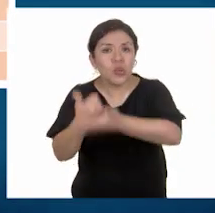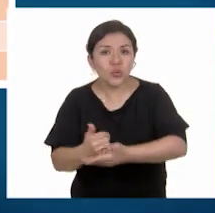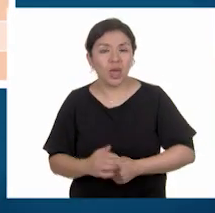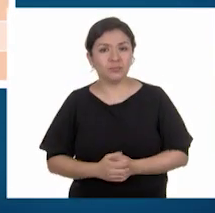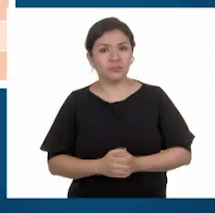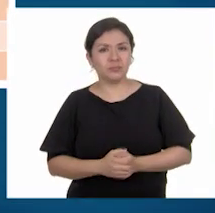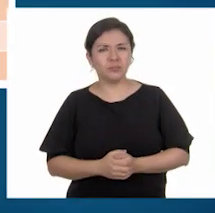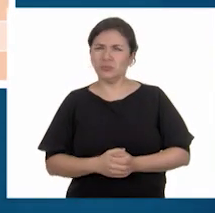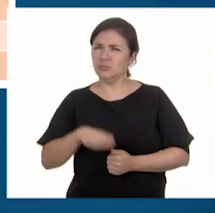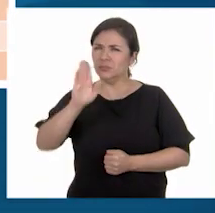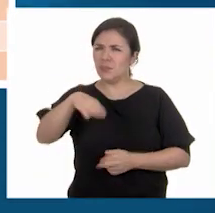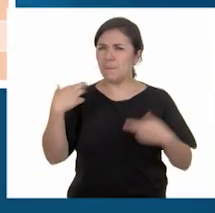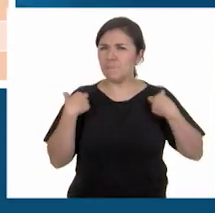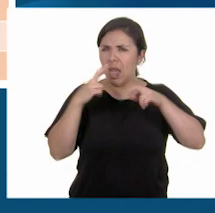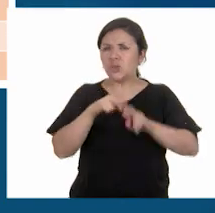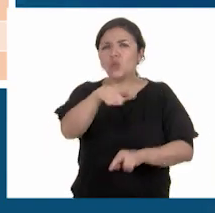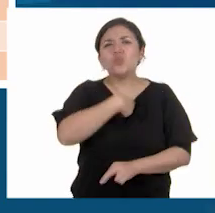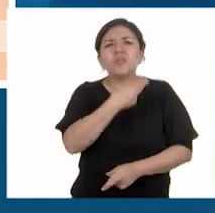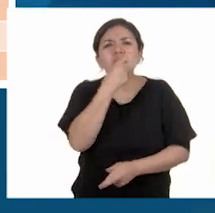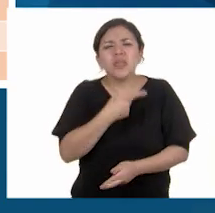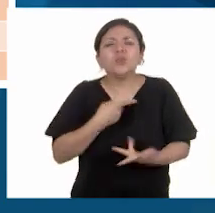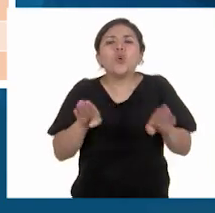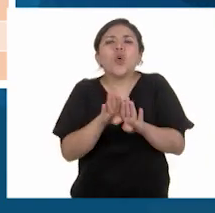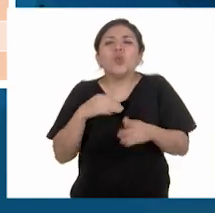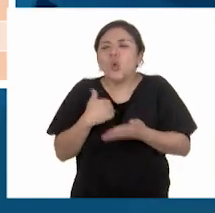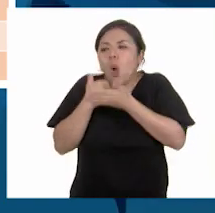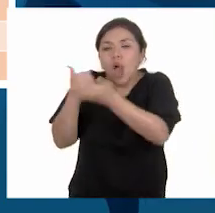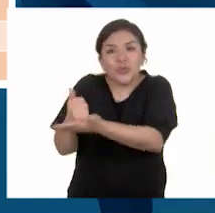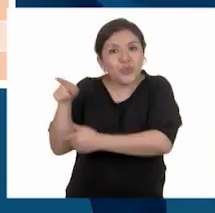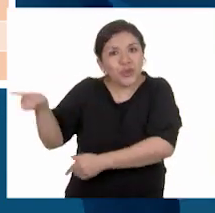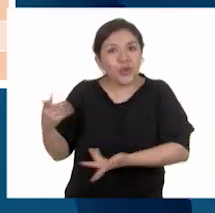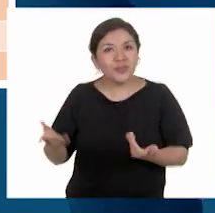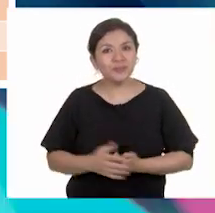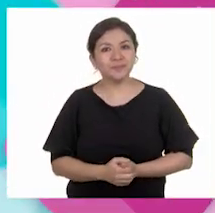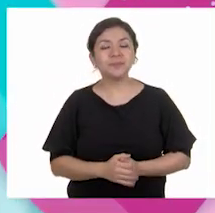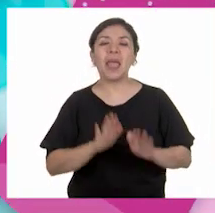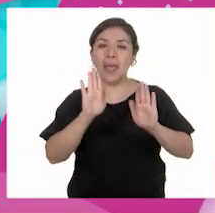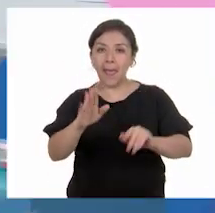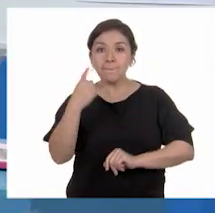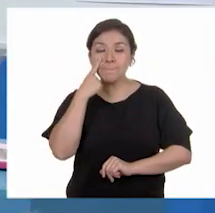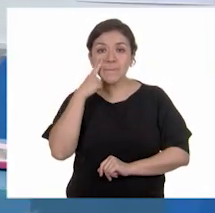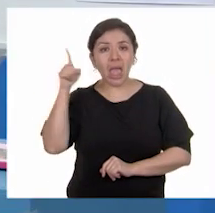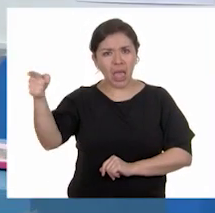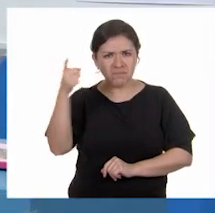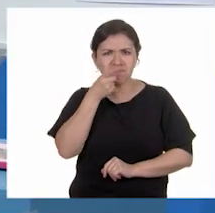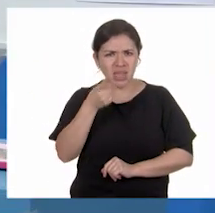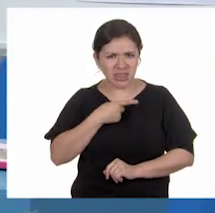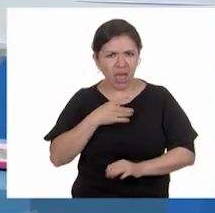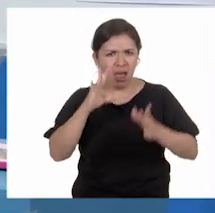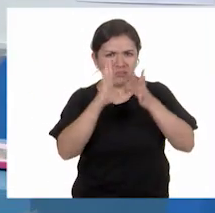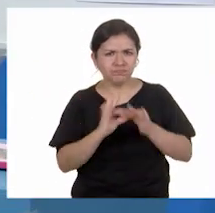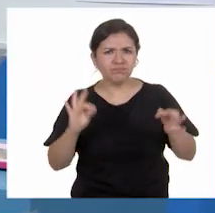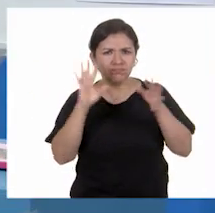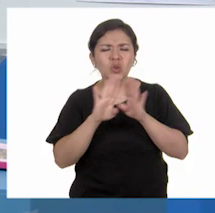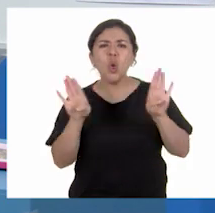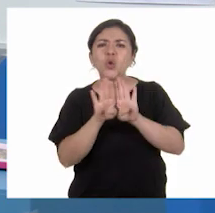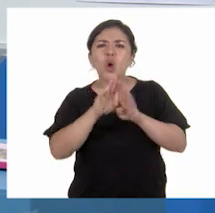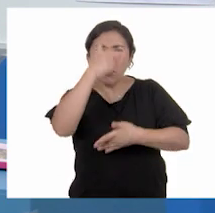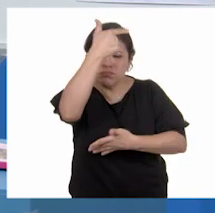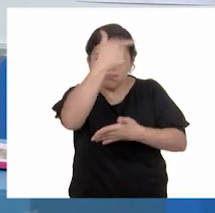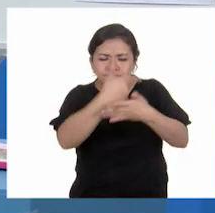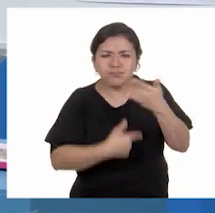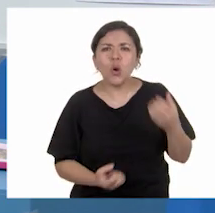Bueno, maestra, usted nos dirá cómo podemos ayudar a Sofía. Bueno, ella nos explica que para calcular